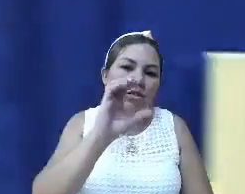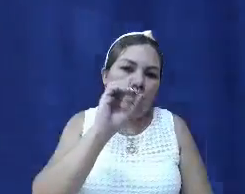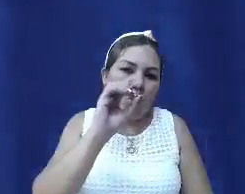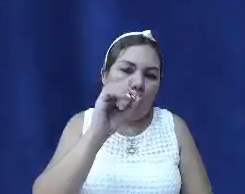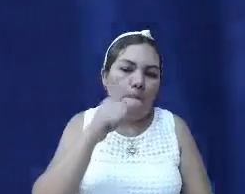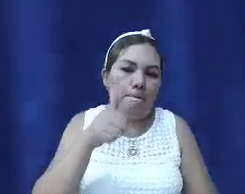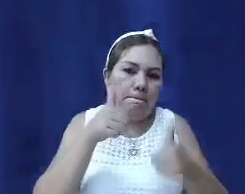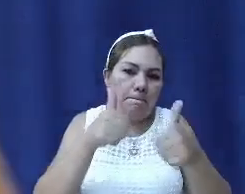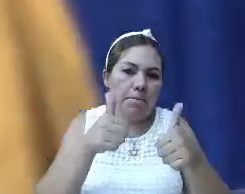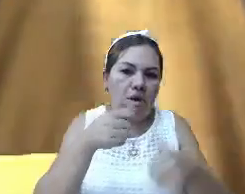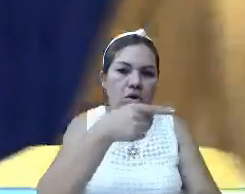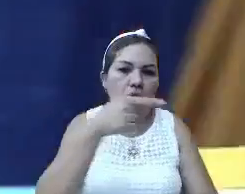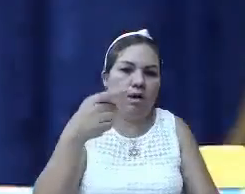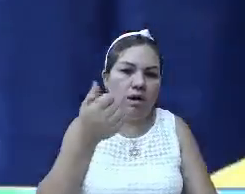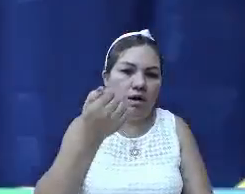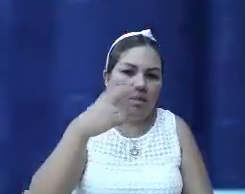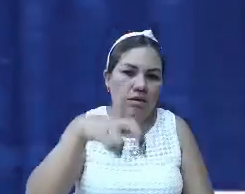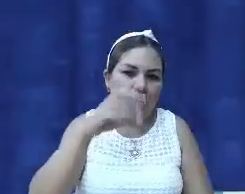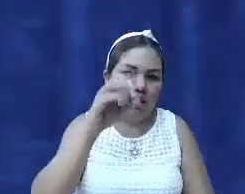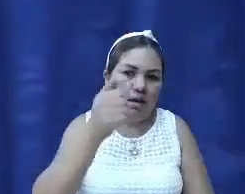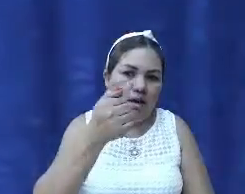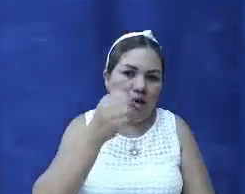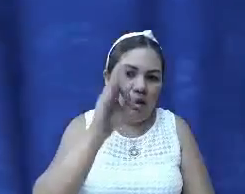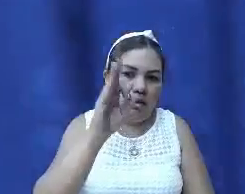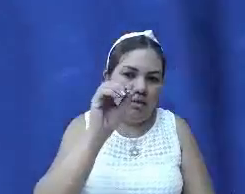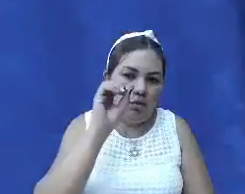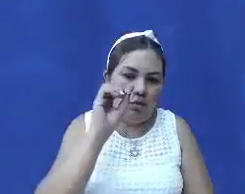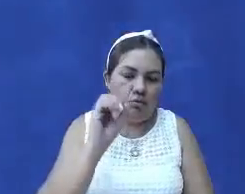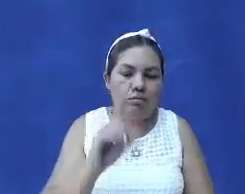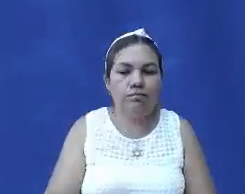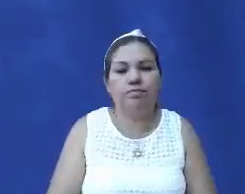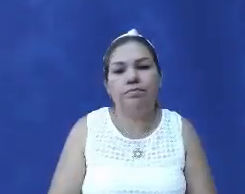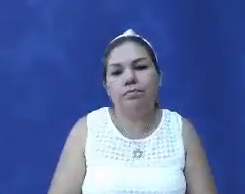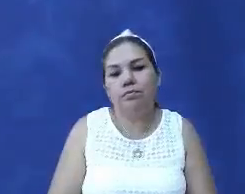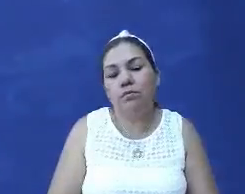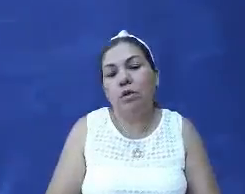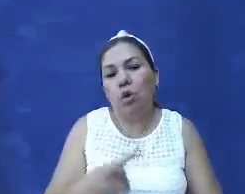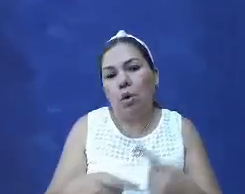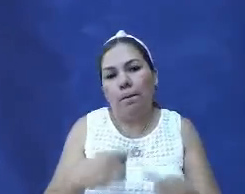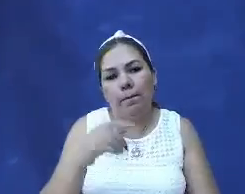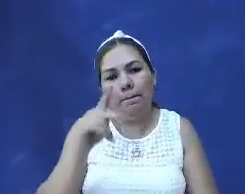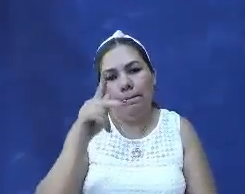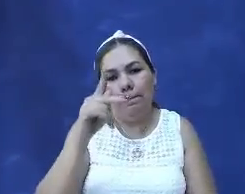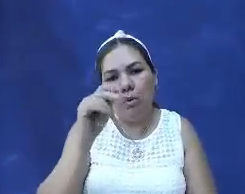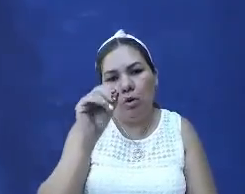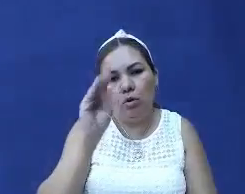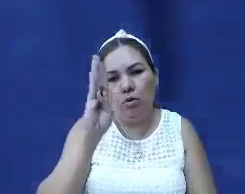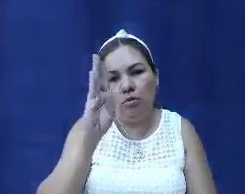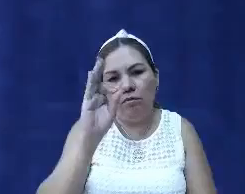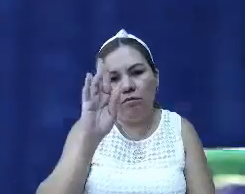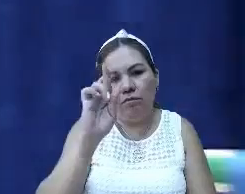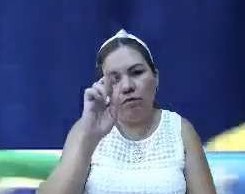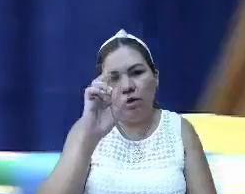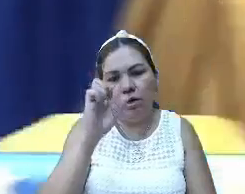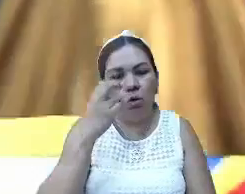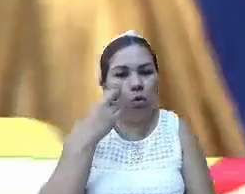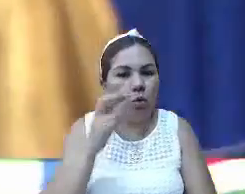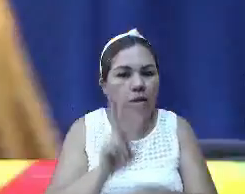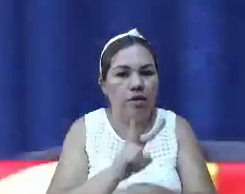hombre pobre tenía una sola corderita y cuidaba su corderita. Con todo su amor cuidaba su